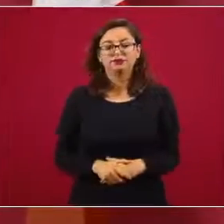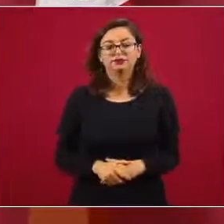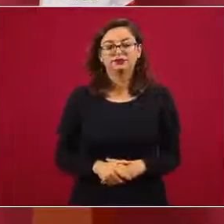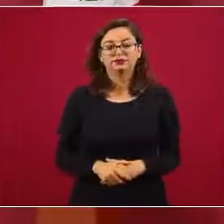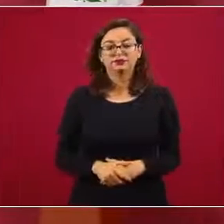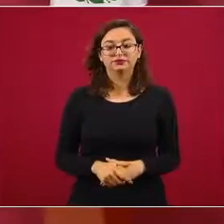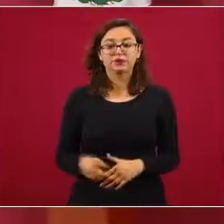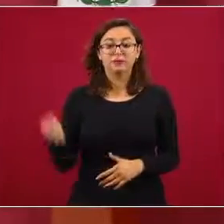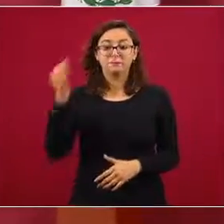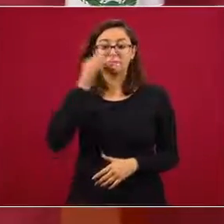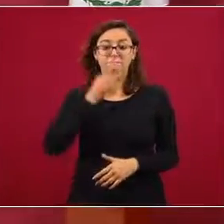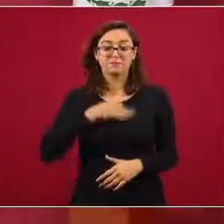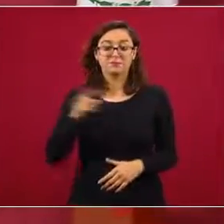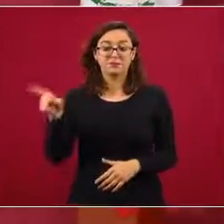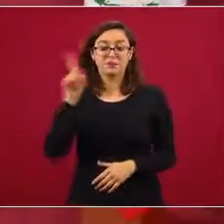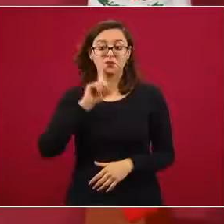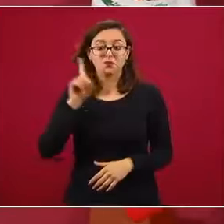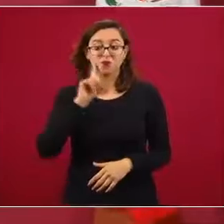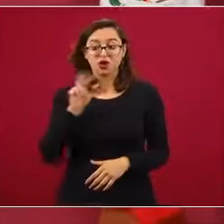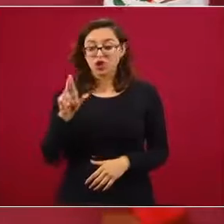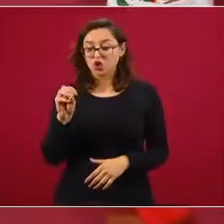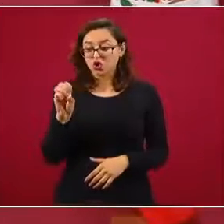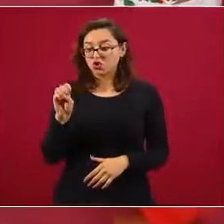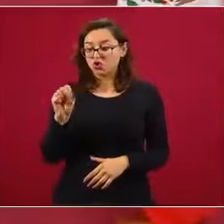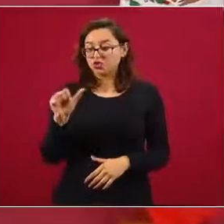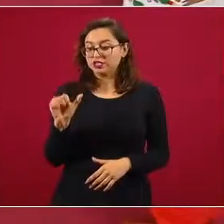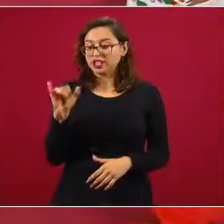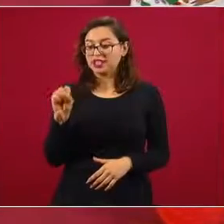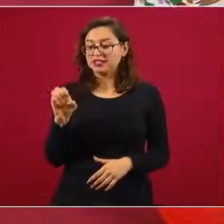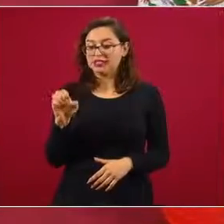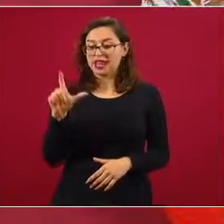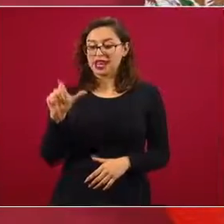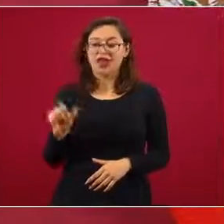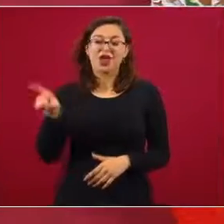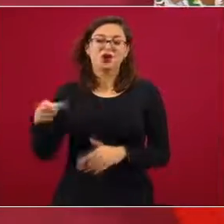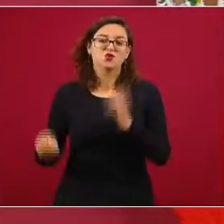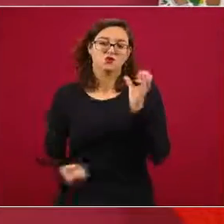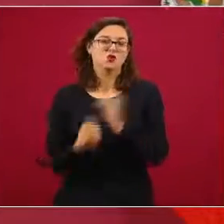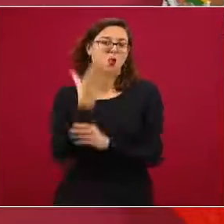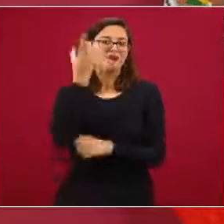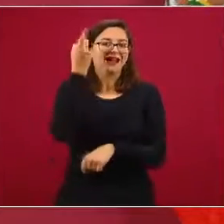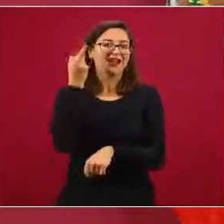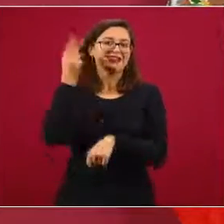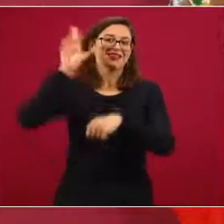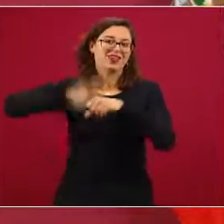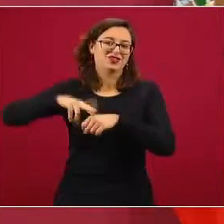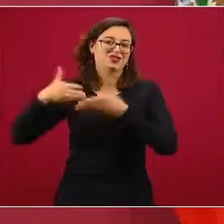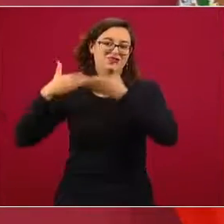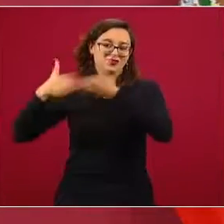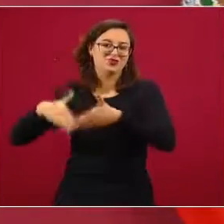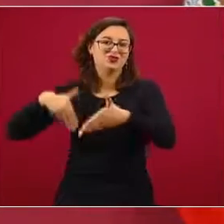Rosa Isela Rodríguez, la nueva directora de puerto.